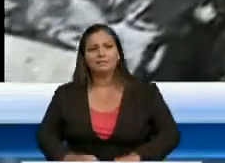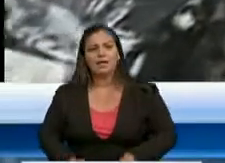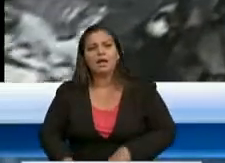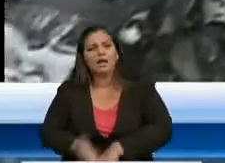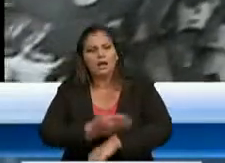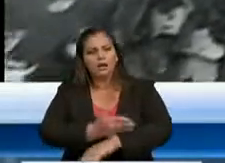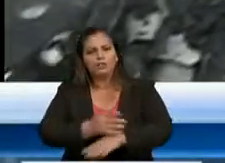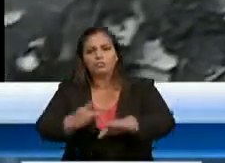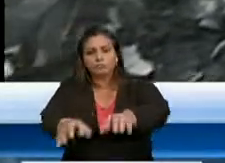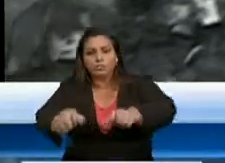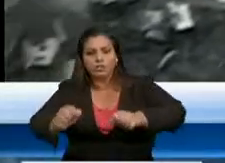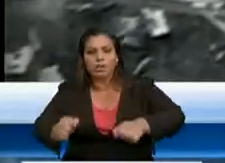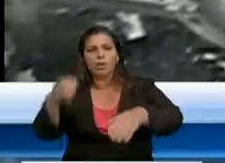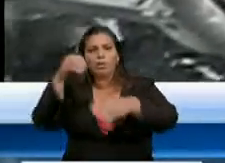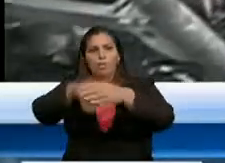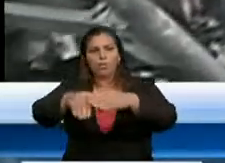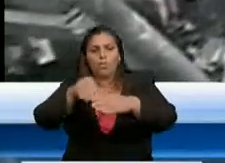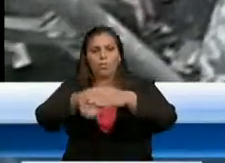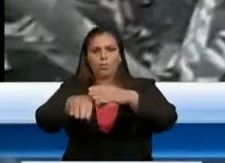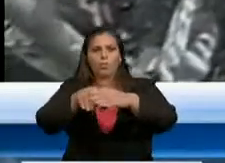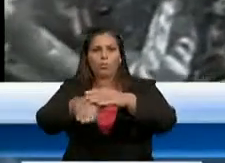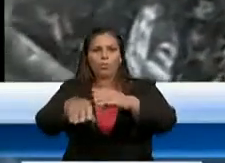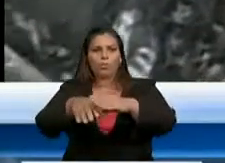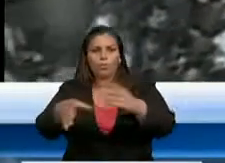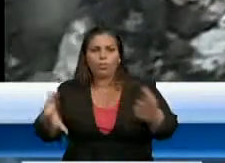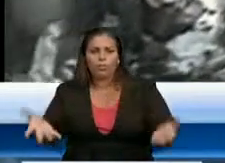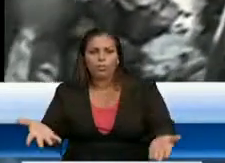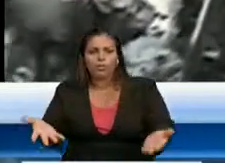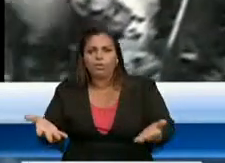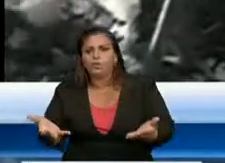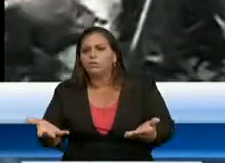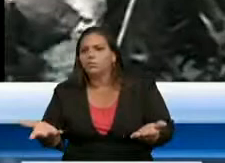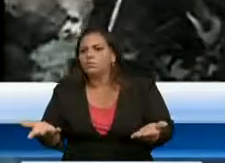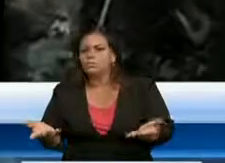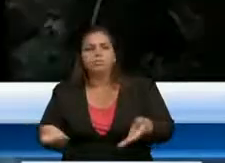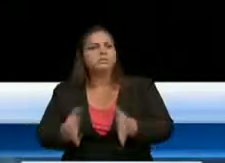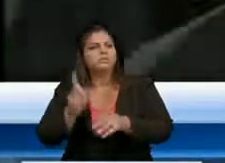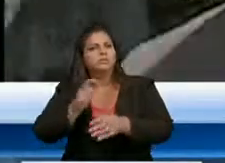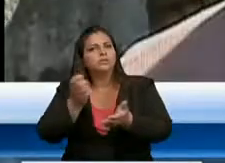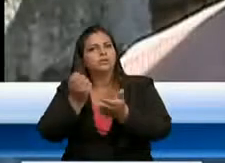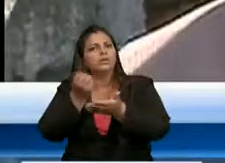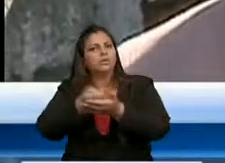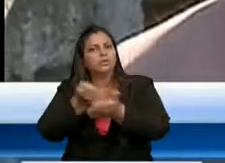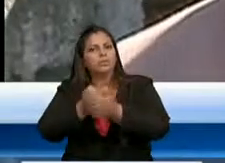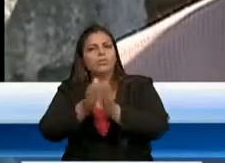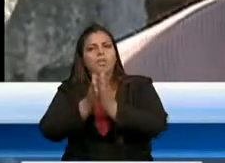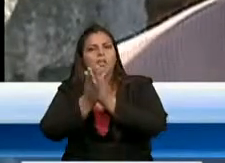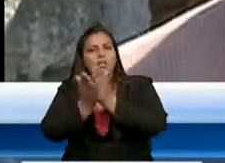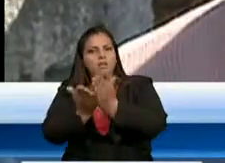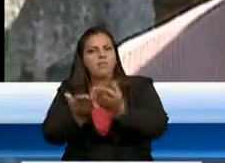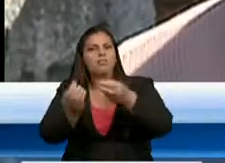cajón, guardado ahí, porque era para completar las listas de útiles, todo eso, lo que nos faltaba.